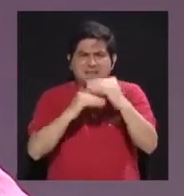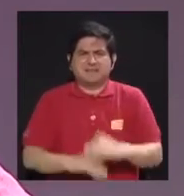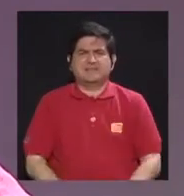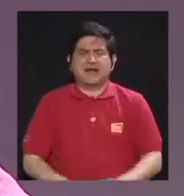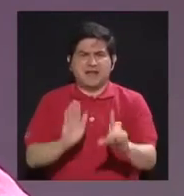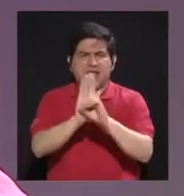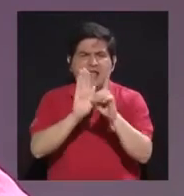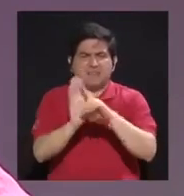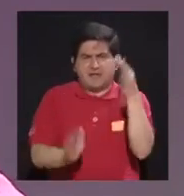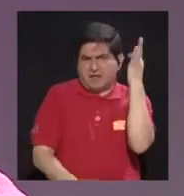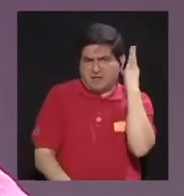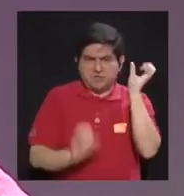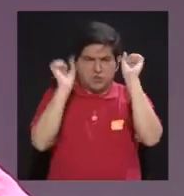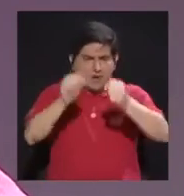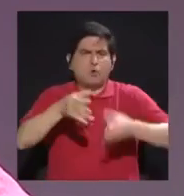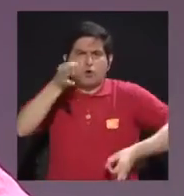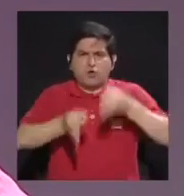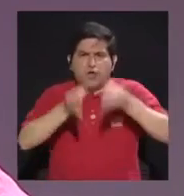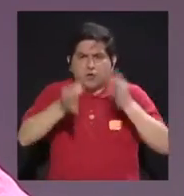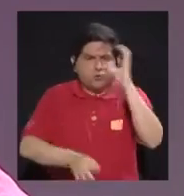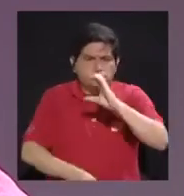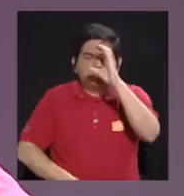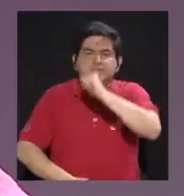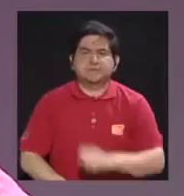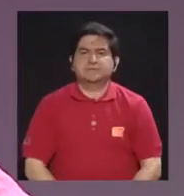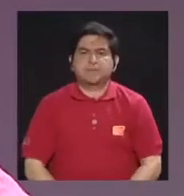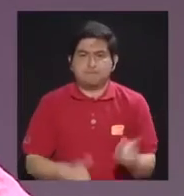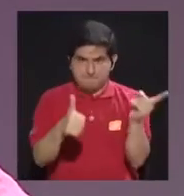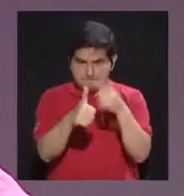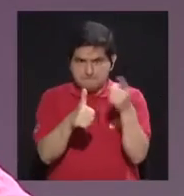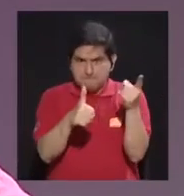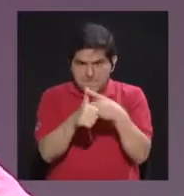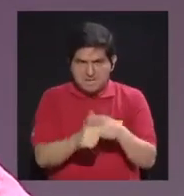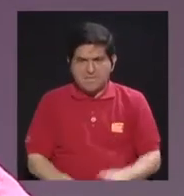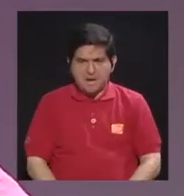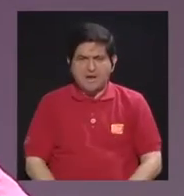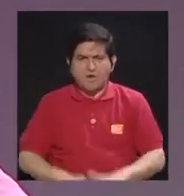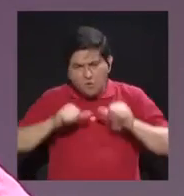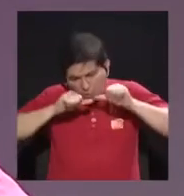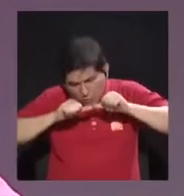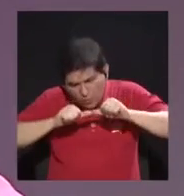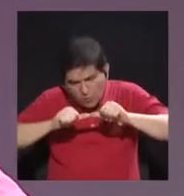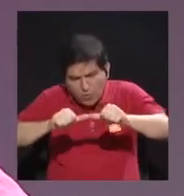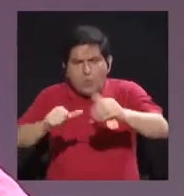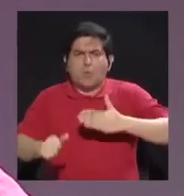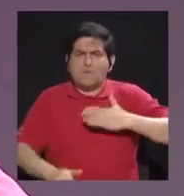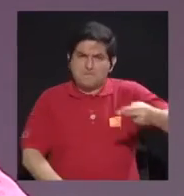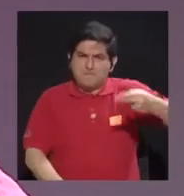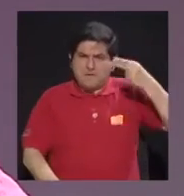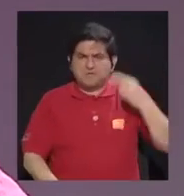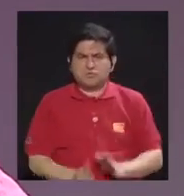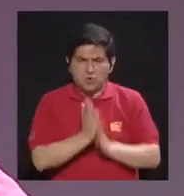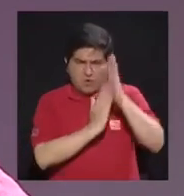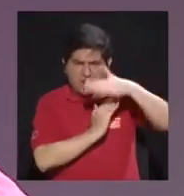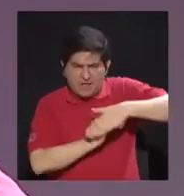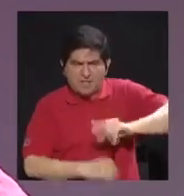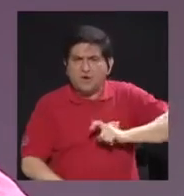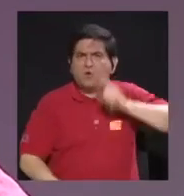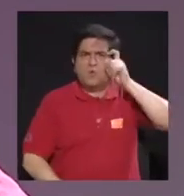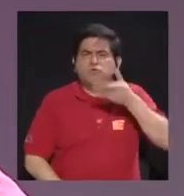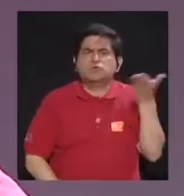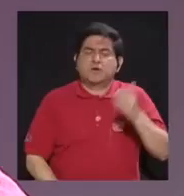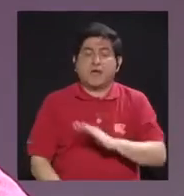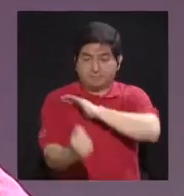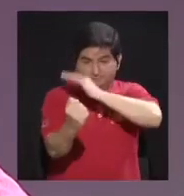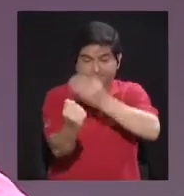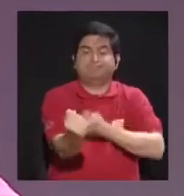el derecho de las mujeres a tener justicia. Primero, lo que agrava y prolonga mi historia de abuso sexual es el